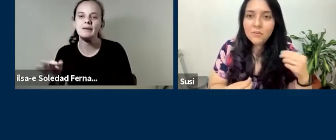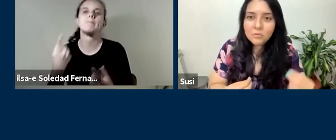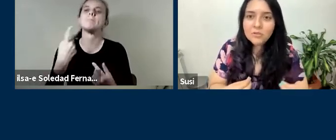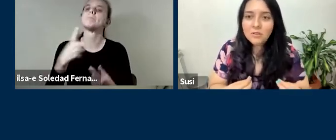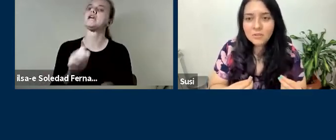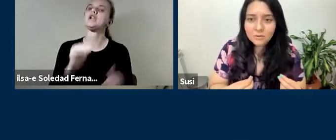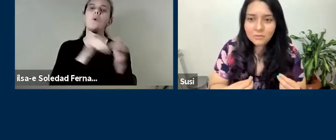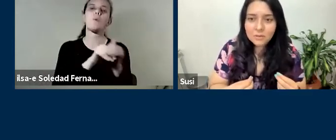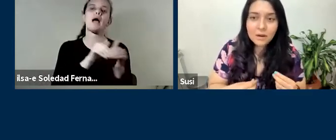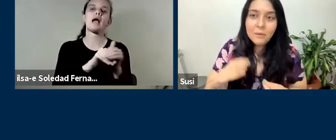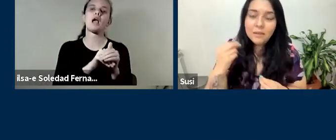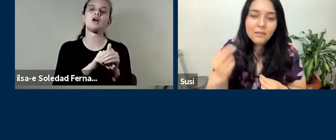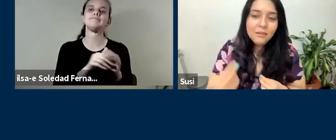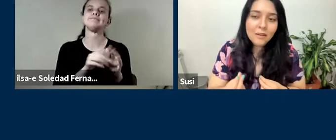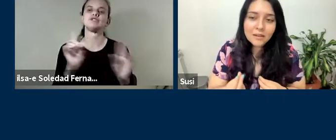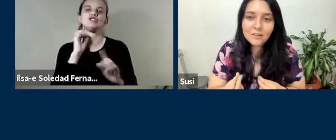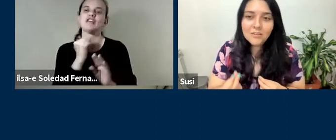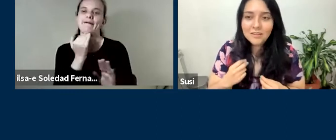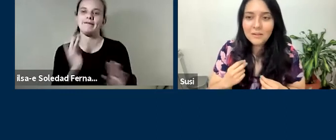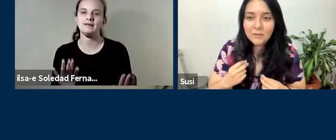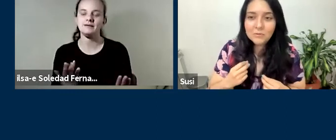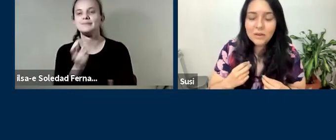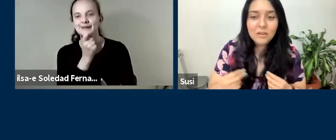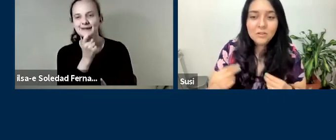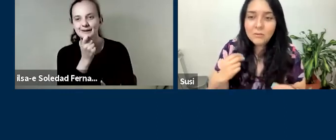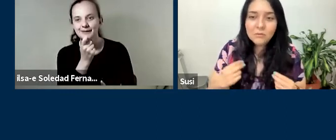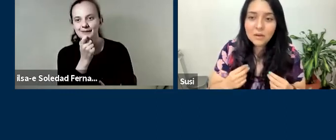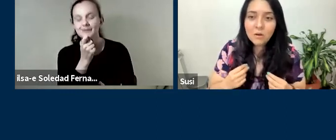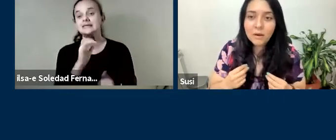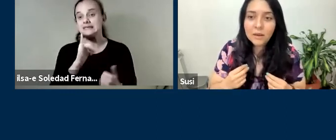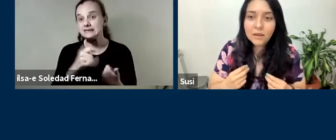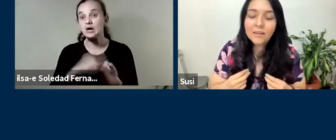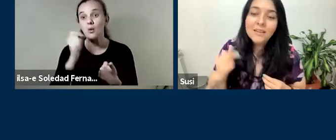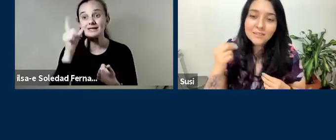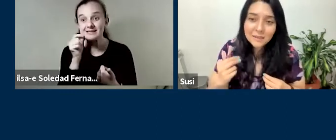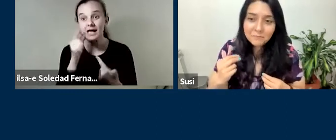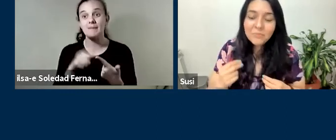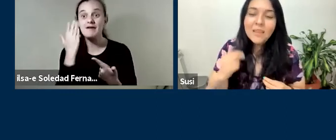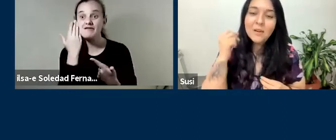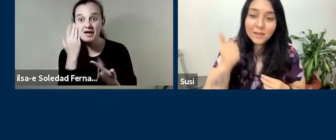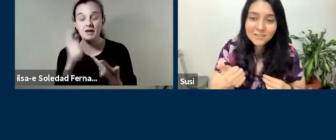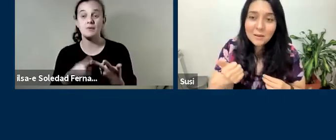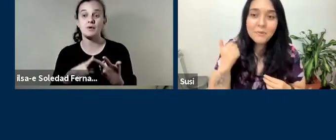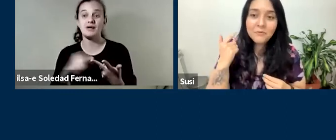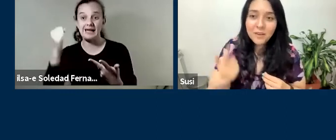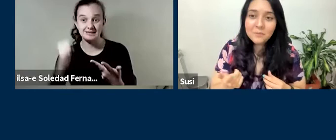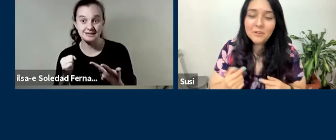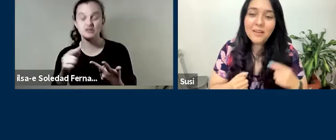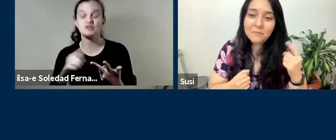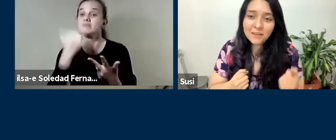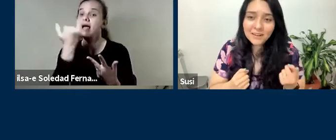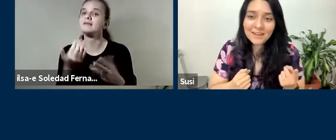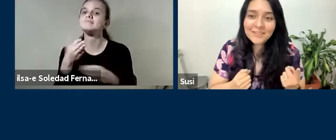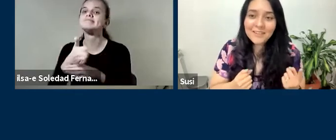el Facebook si lo saben usar, la maquinita del casino si la saben usar y no saben usar el home banking. Sí, WhatsApp,